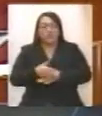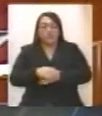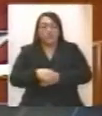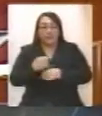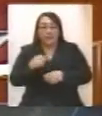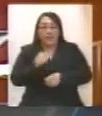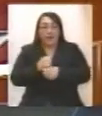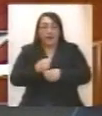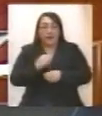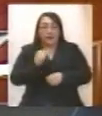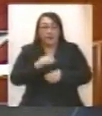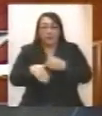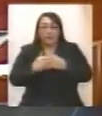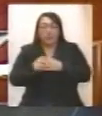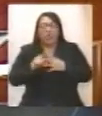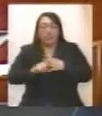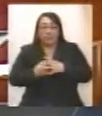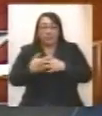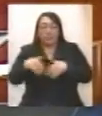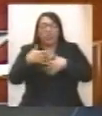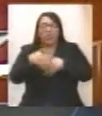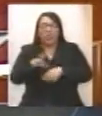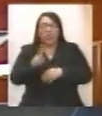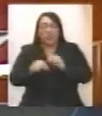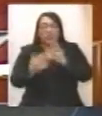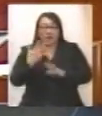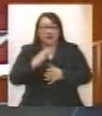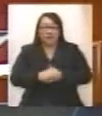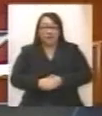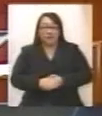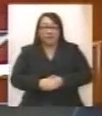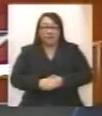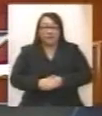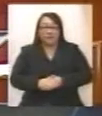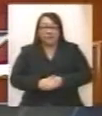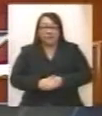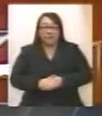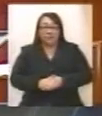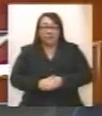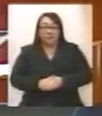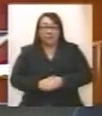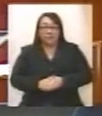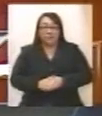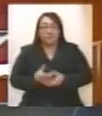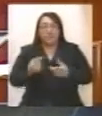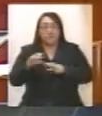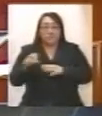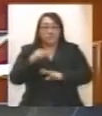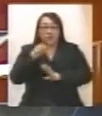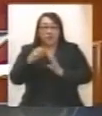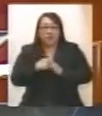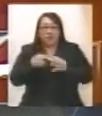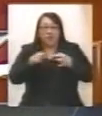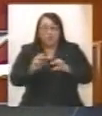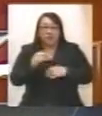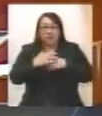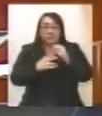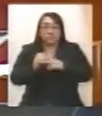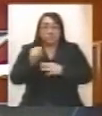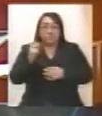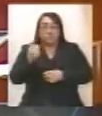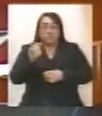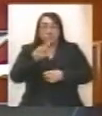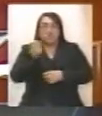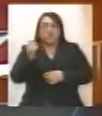de ejecución de obras, julio del 2015. La ejecución de estos proyectos permitirá incrementar alrededor